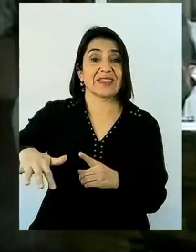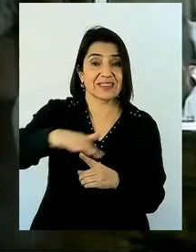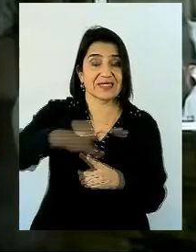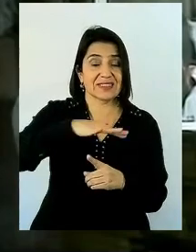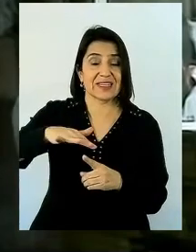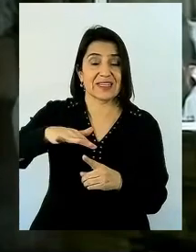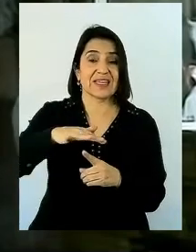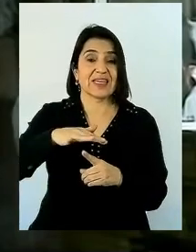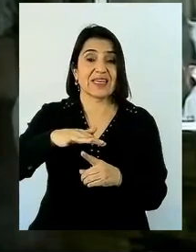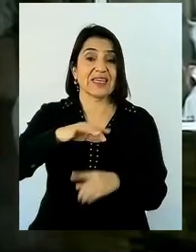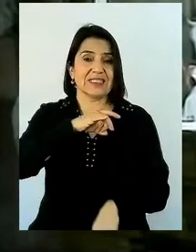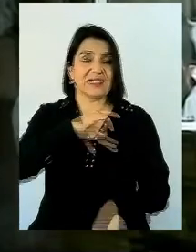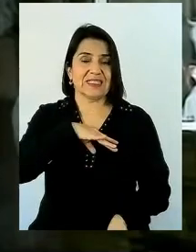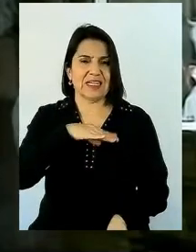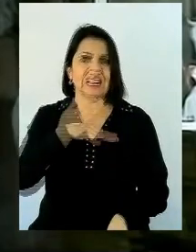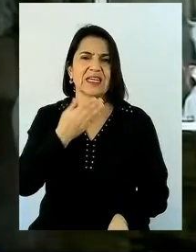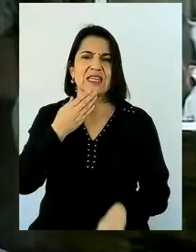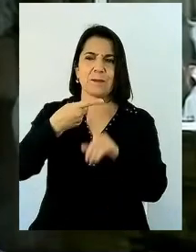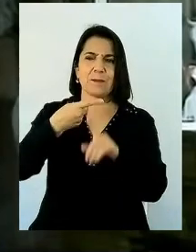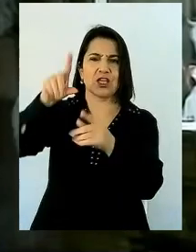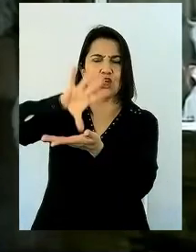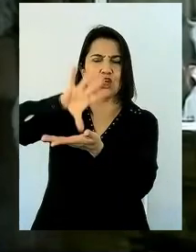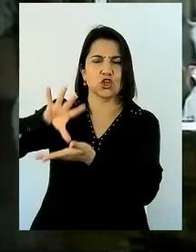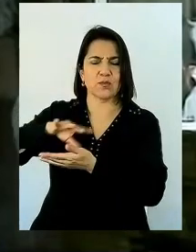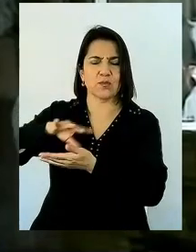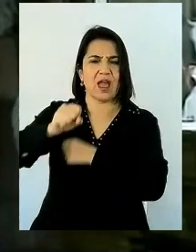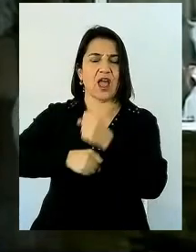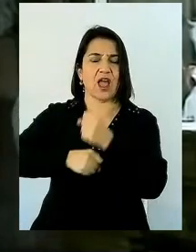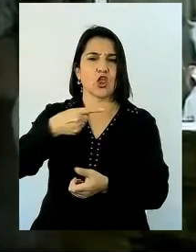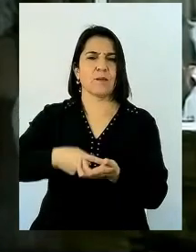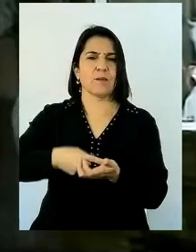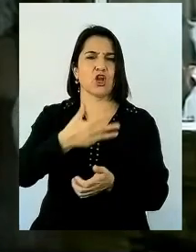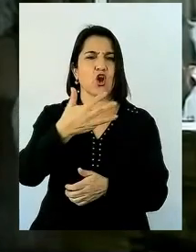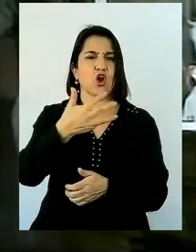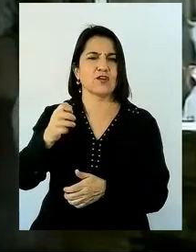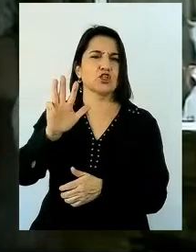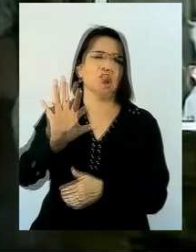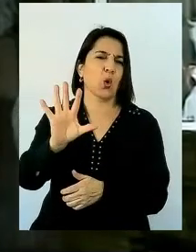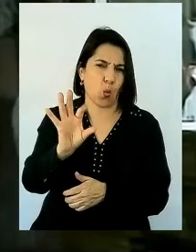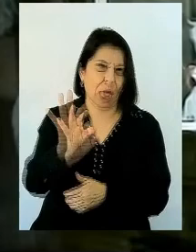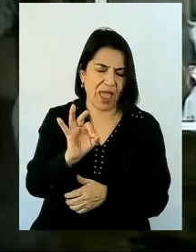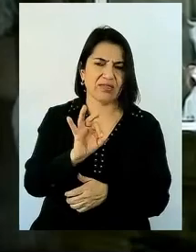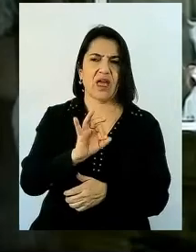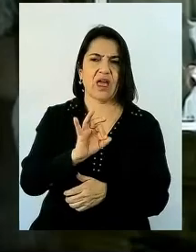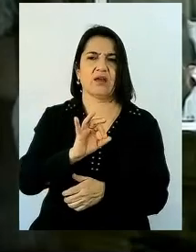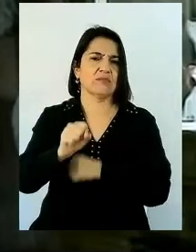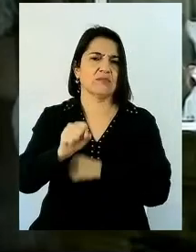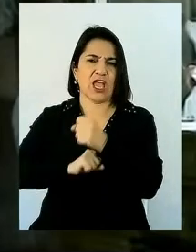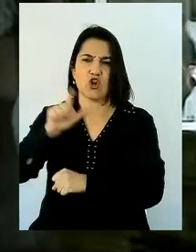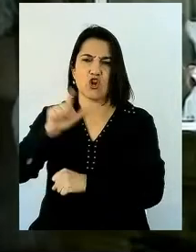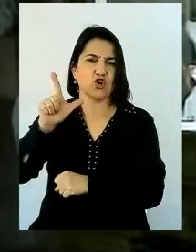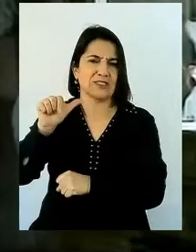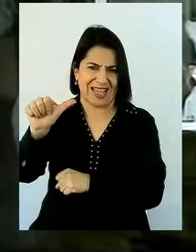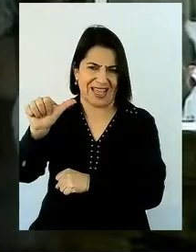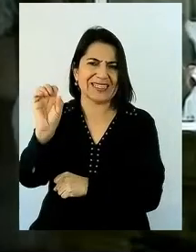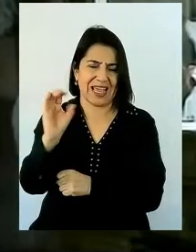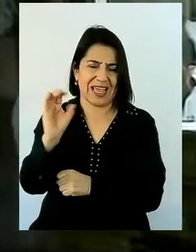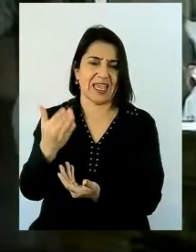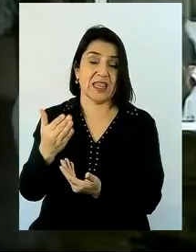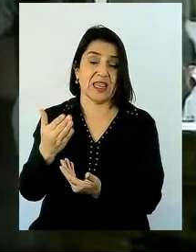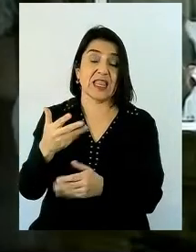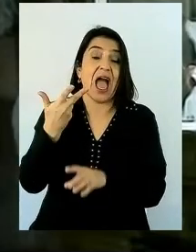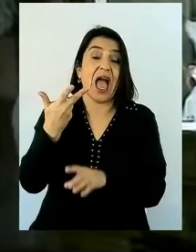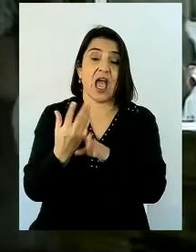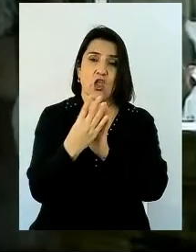años 1950, 60, a referentes de esta dicotomía que existe en el construir